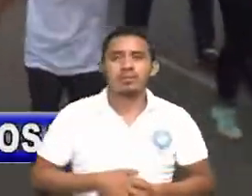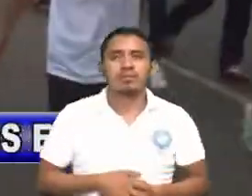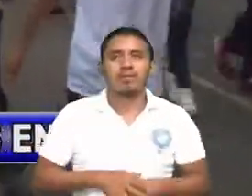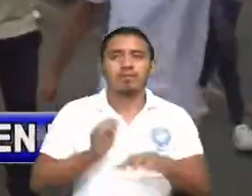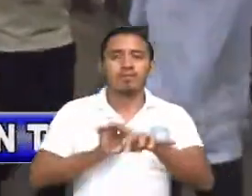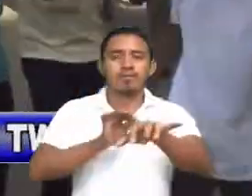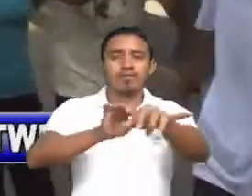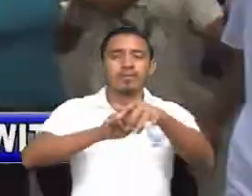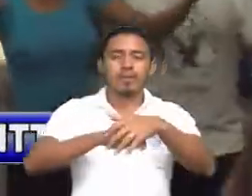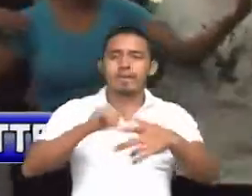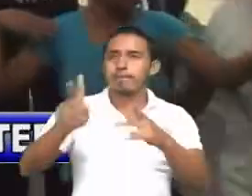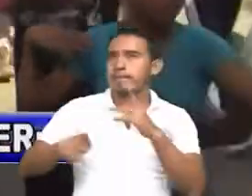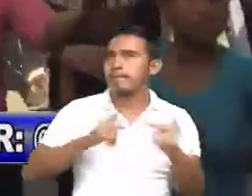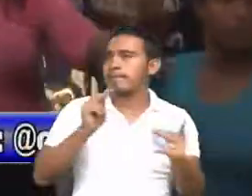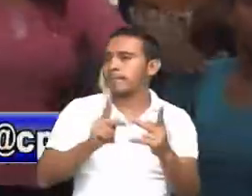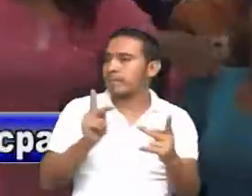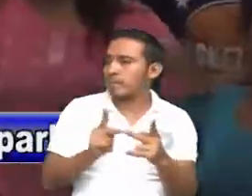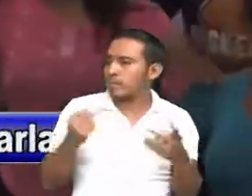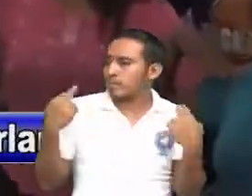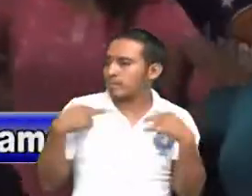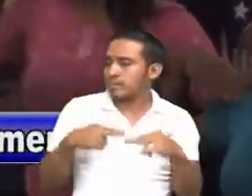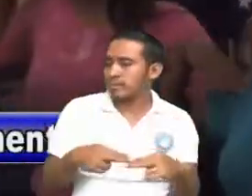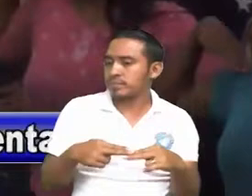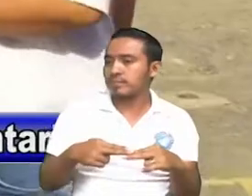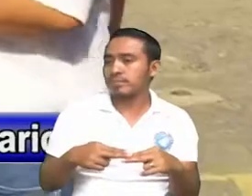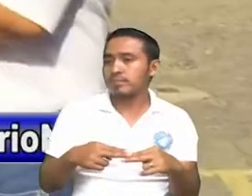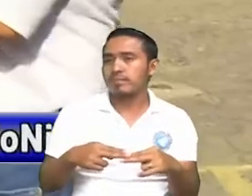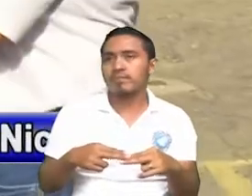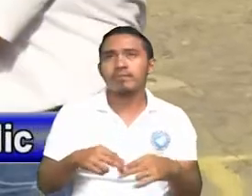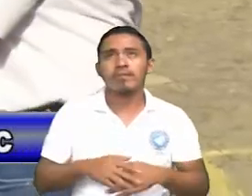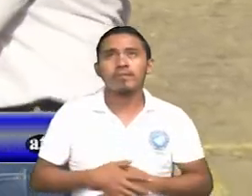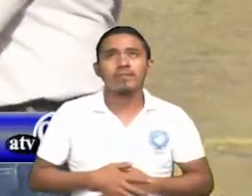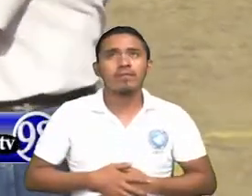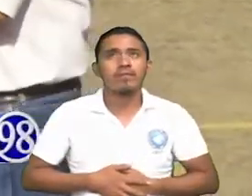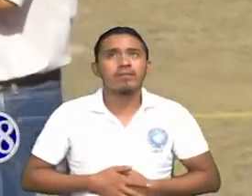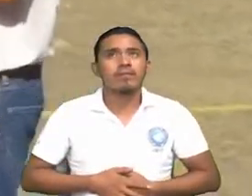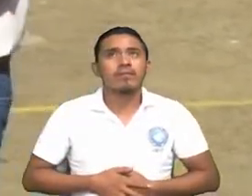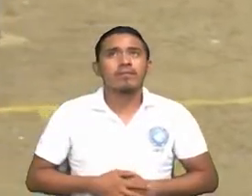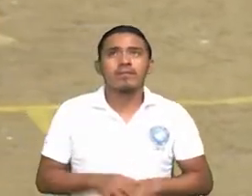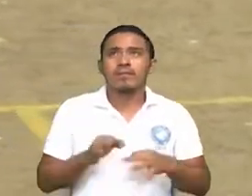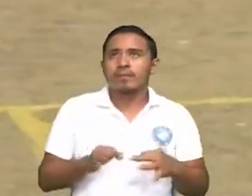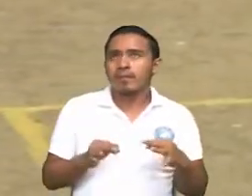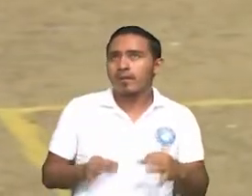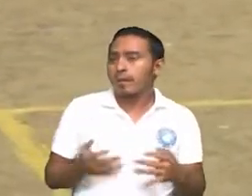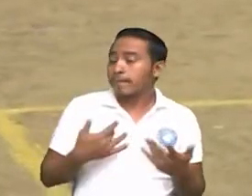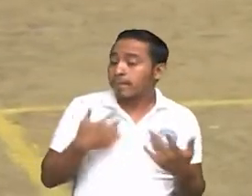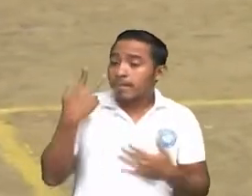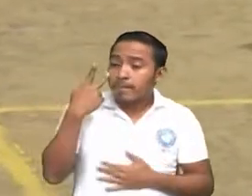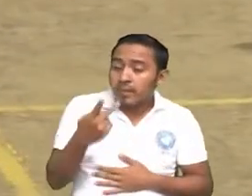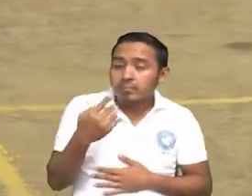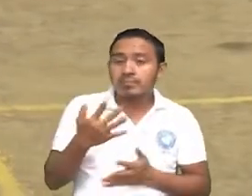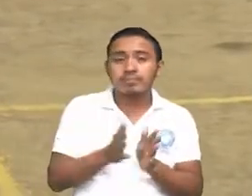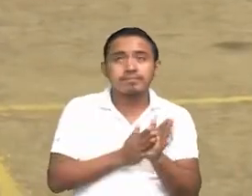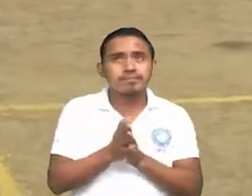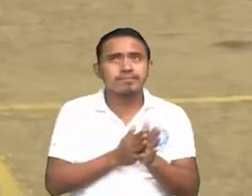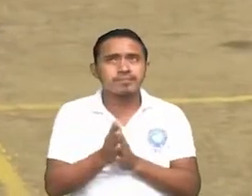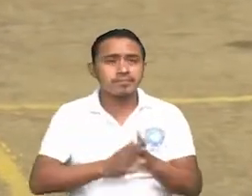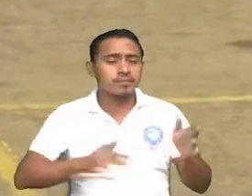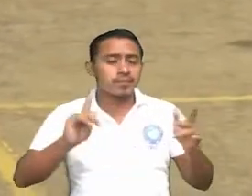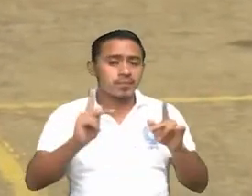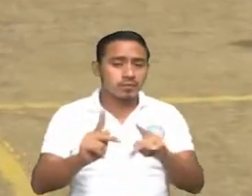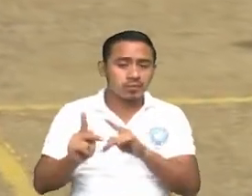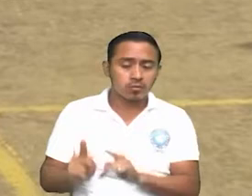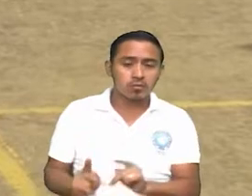Claro, excelente trabajo, maestro Denis. Y así más lindo. Ok, así va, esperamos ver y que todos los nicaragüenses disfruten de